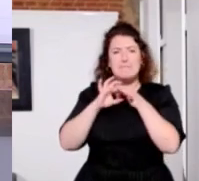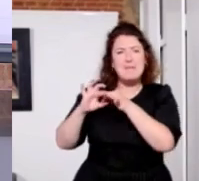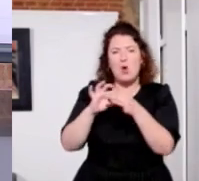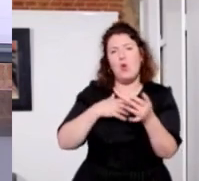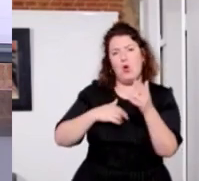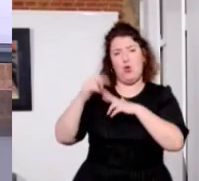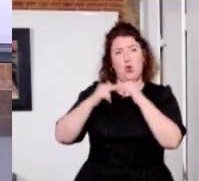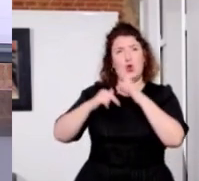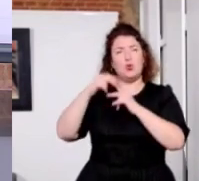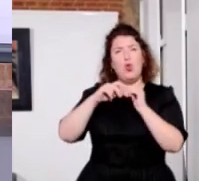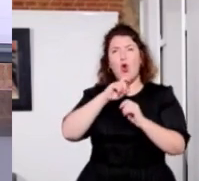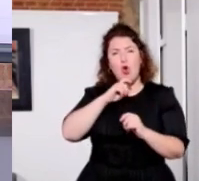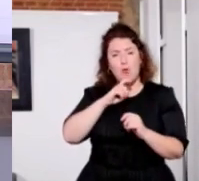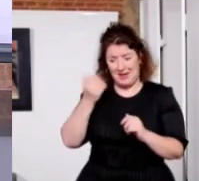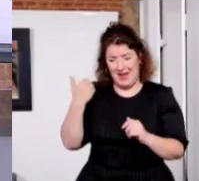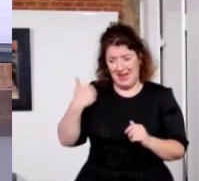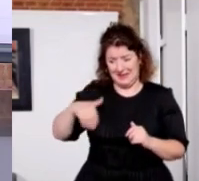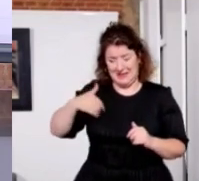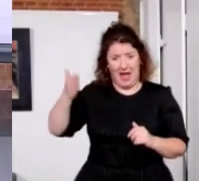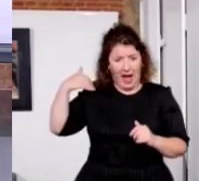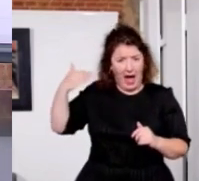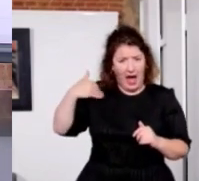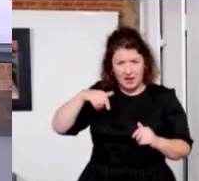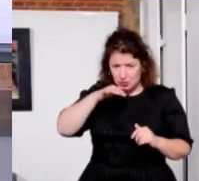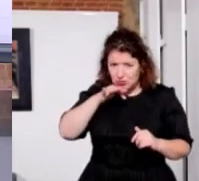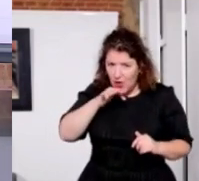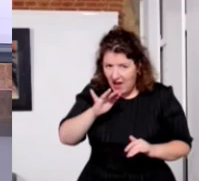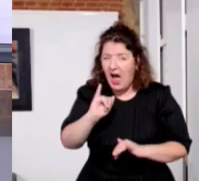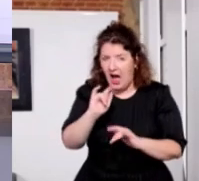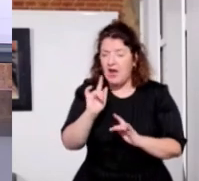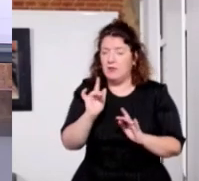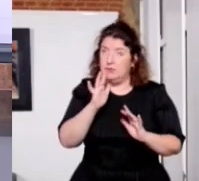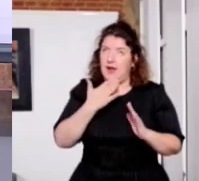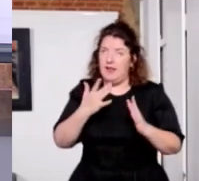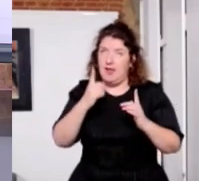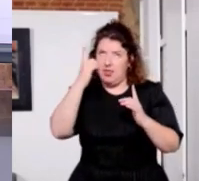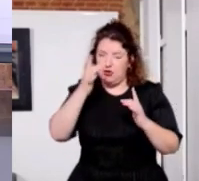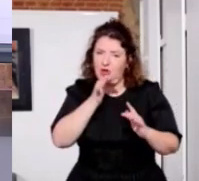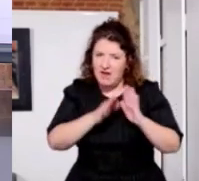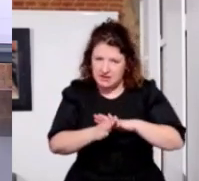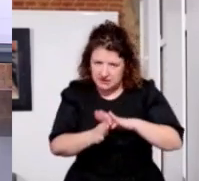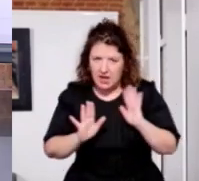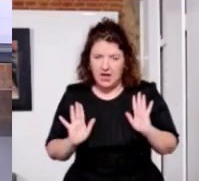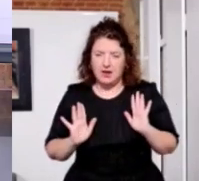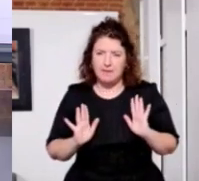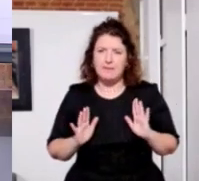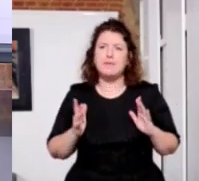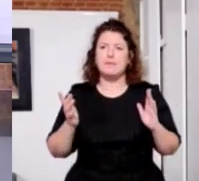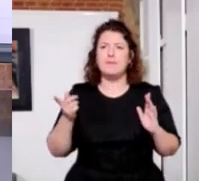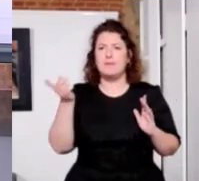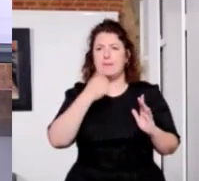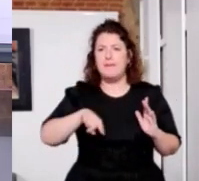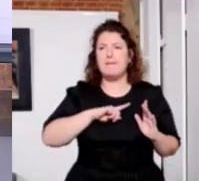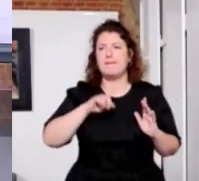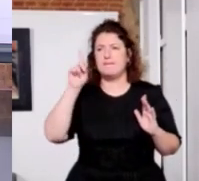estaba en el voluntariado y está, creo que sigue estando en muchas organizaciones, gracias a Dios. Entonces, eso también era evaluación,